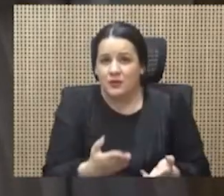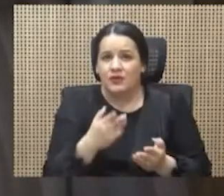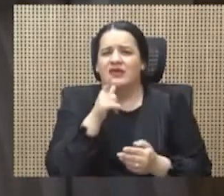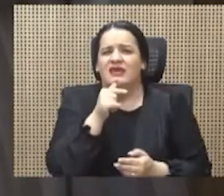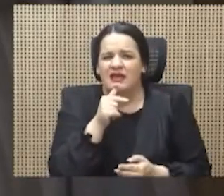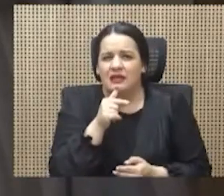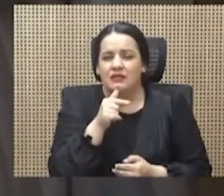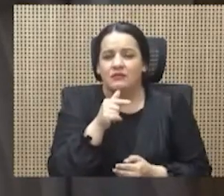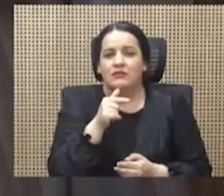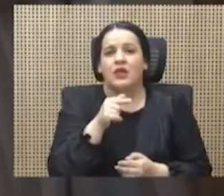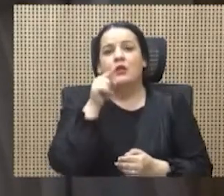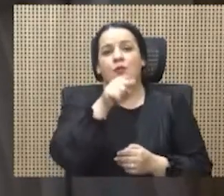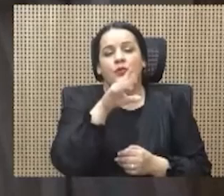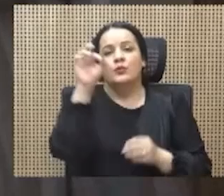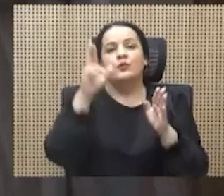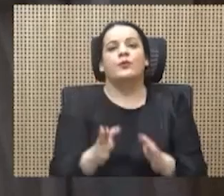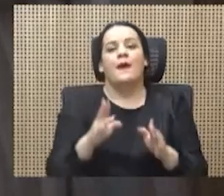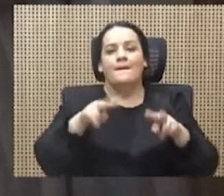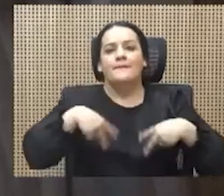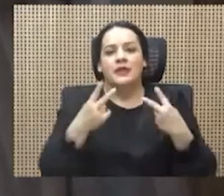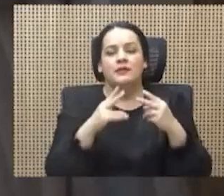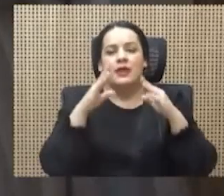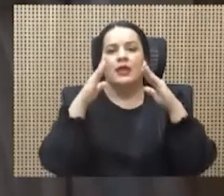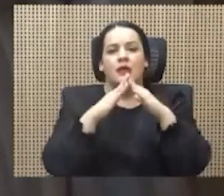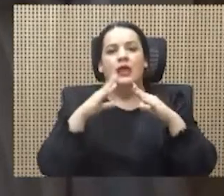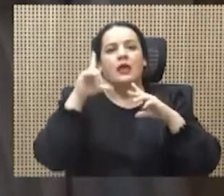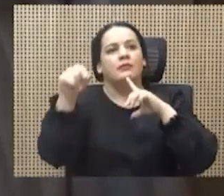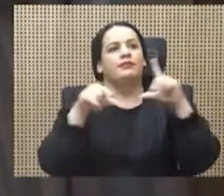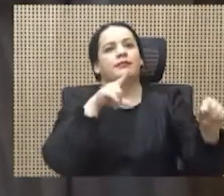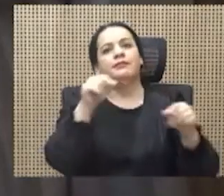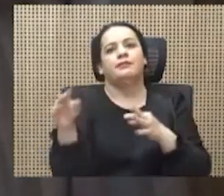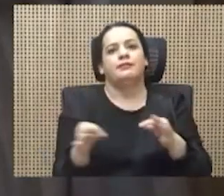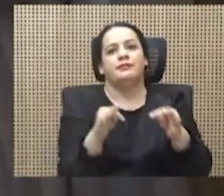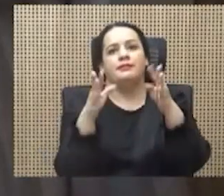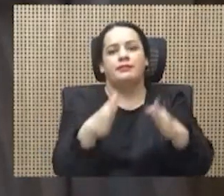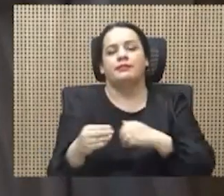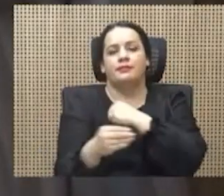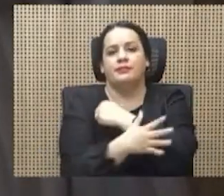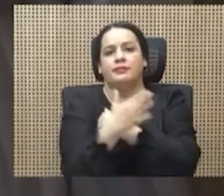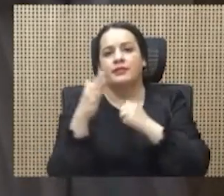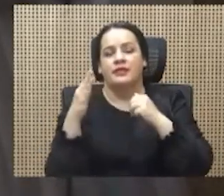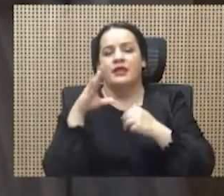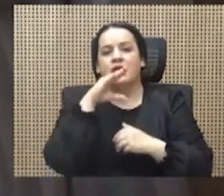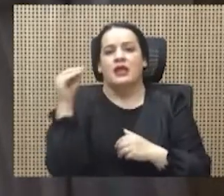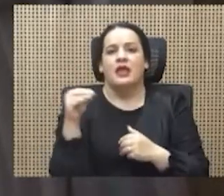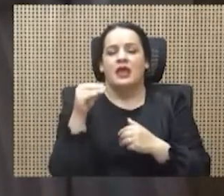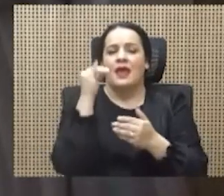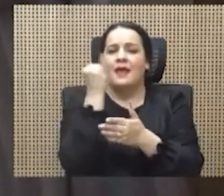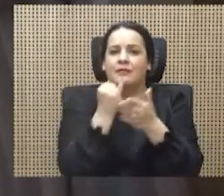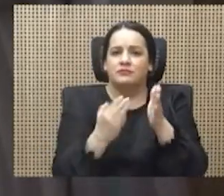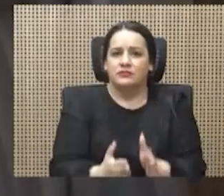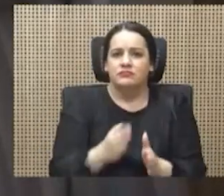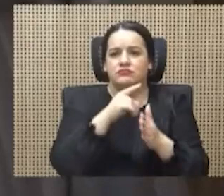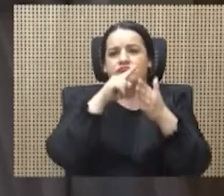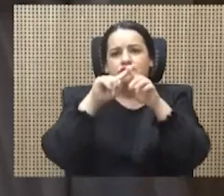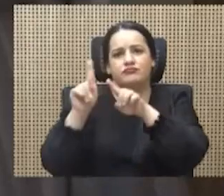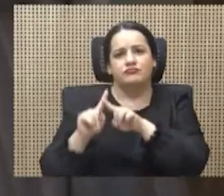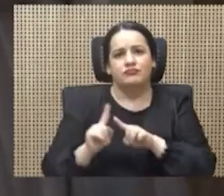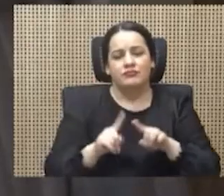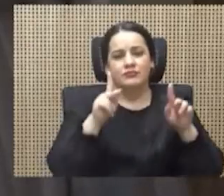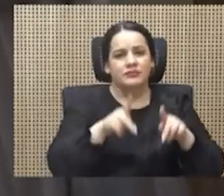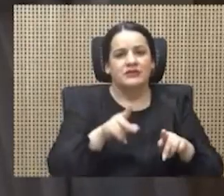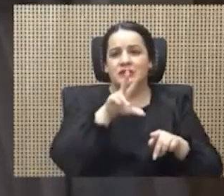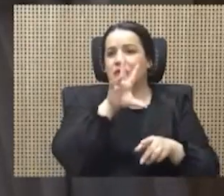en las zonas turísticas, en las zonas rurales, en las zonas costeras, emprendedores, comerciantes, artesanos, gente que no pertenece a los grandes